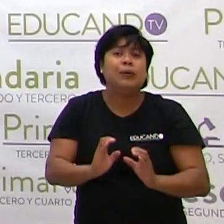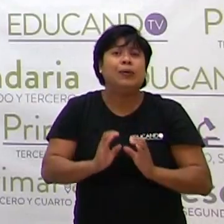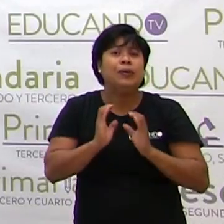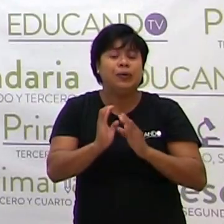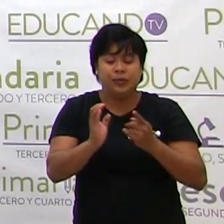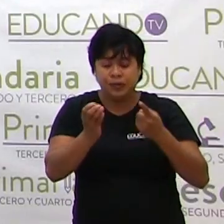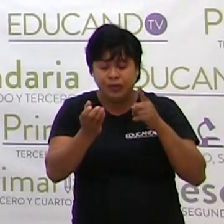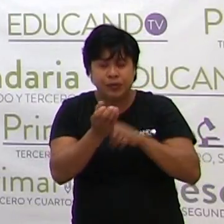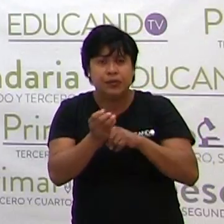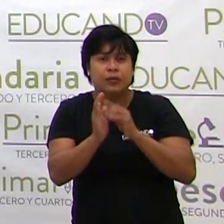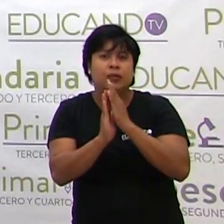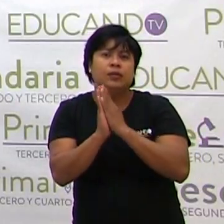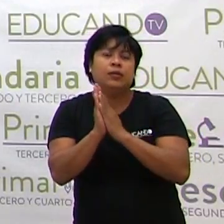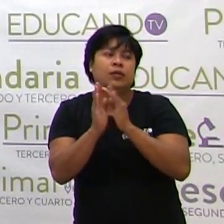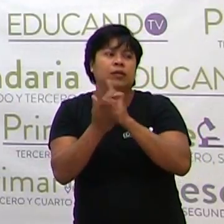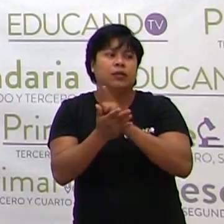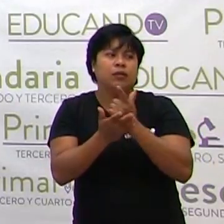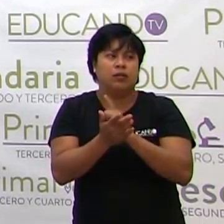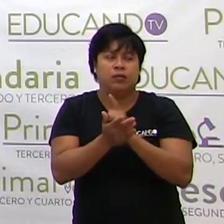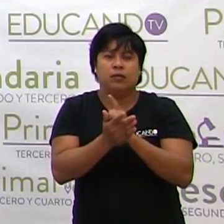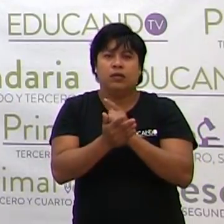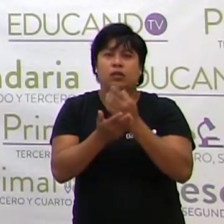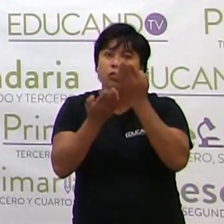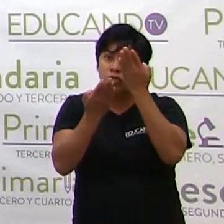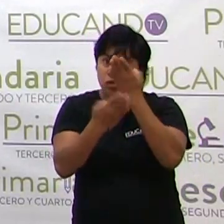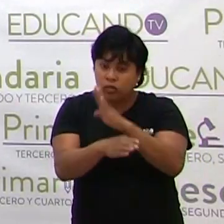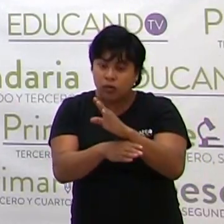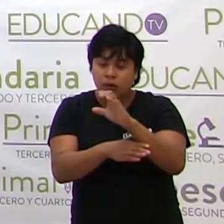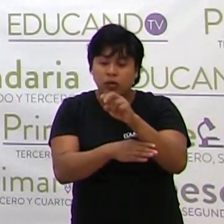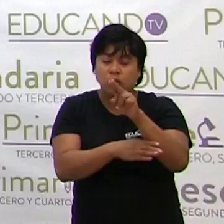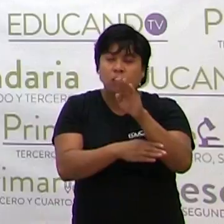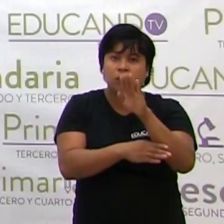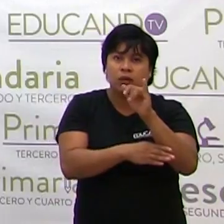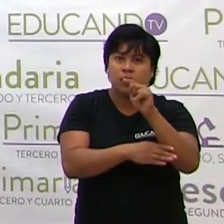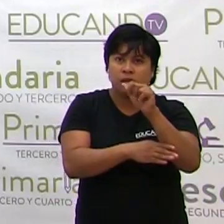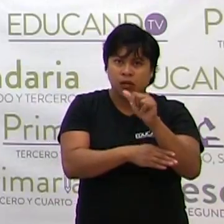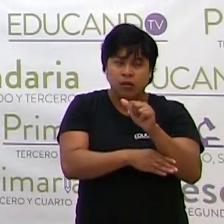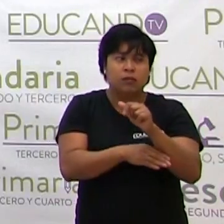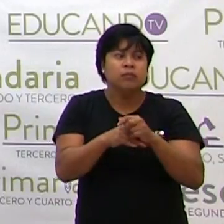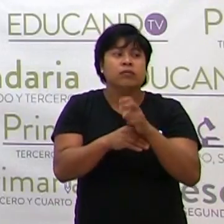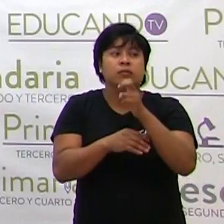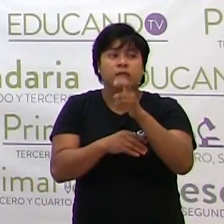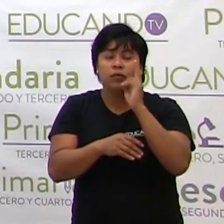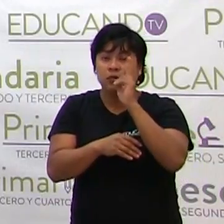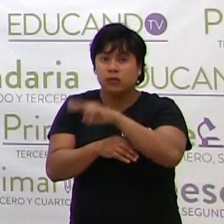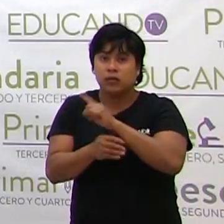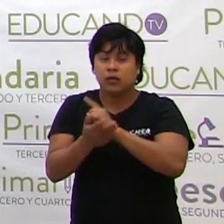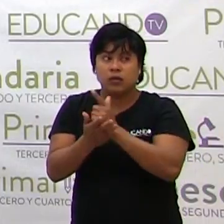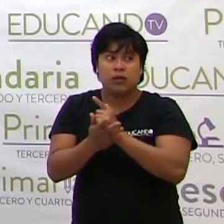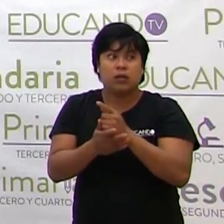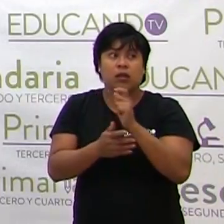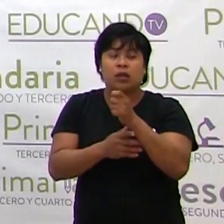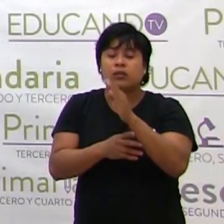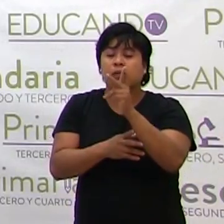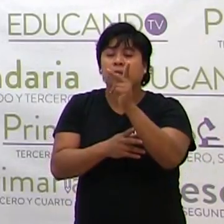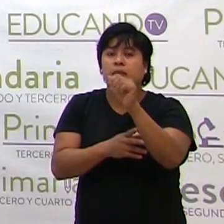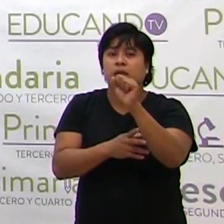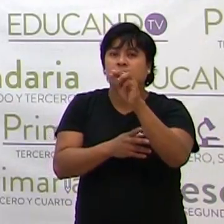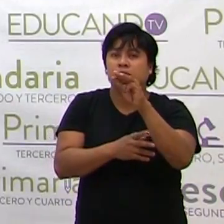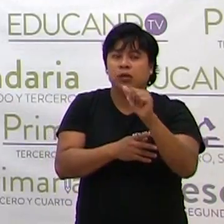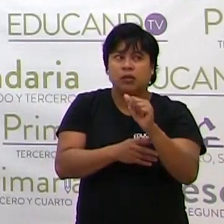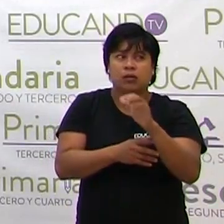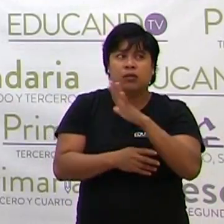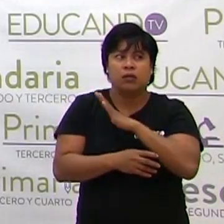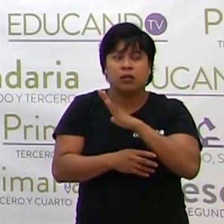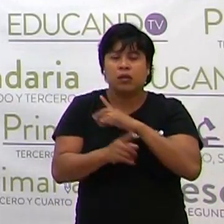la pasta de los libros. Si tú te das cuenta, los libros son un prisma, ¿bien?